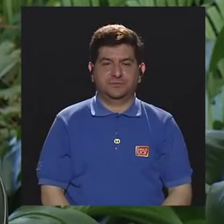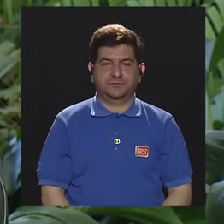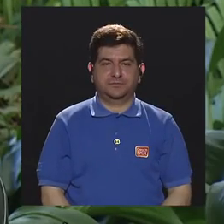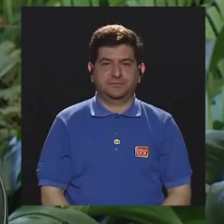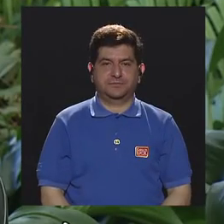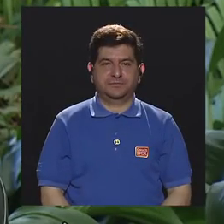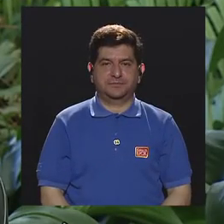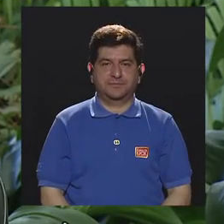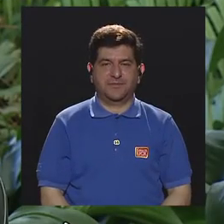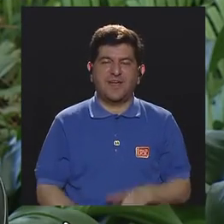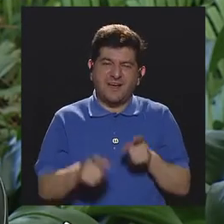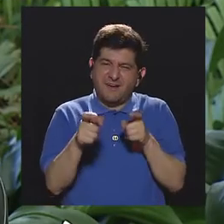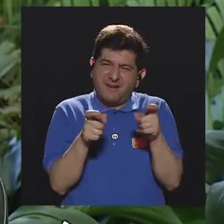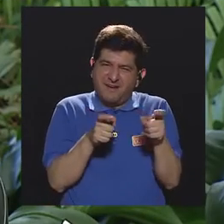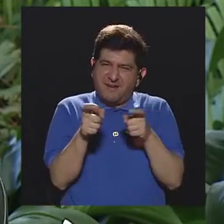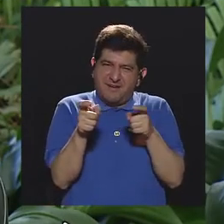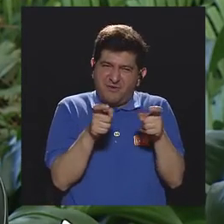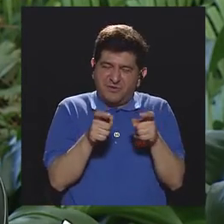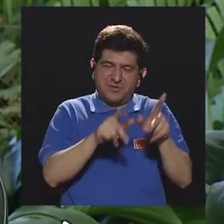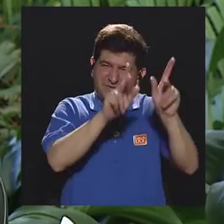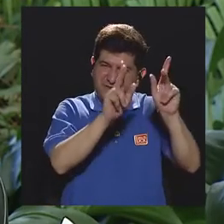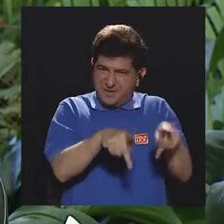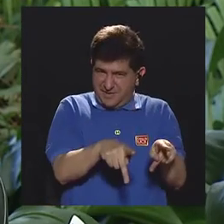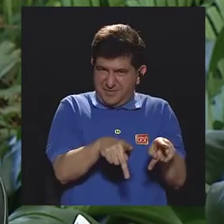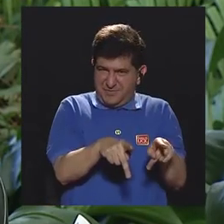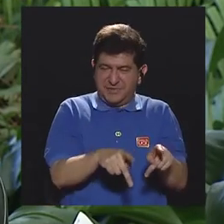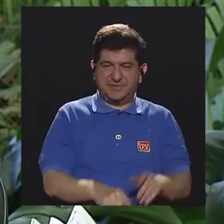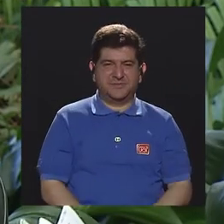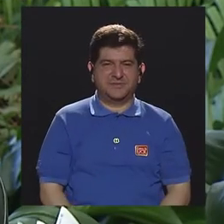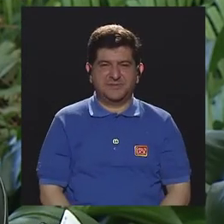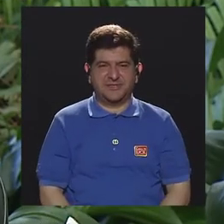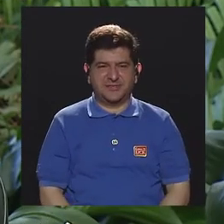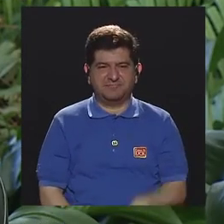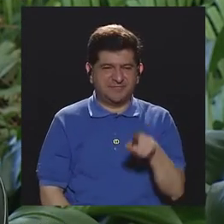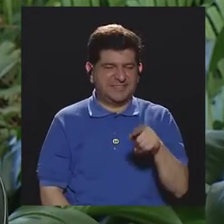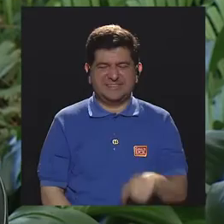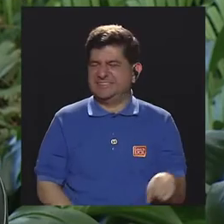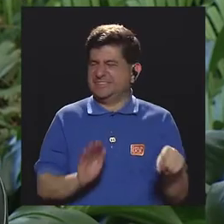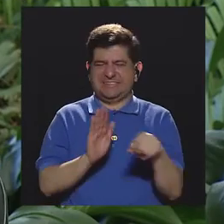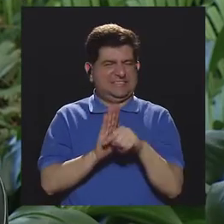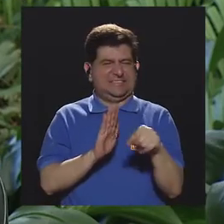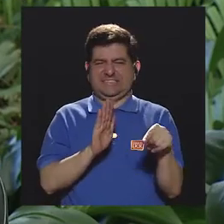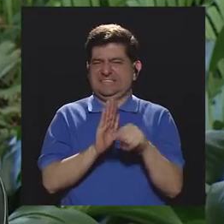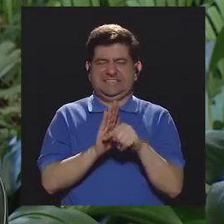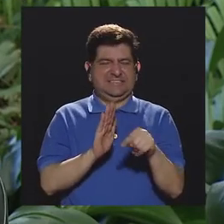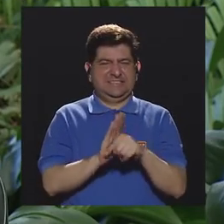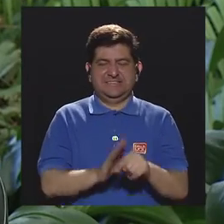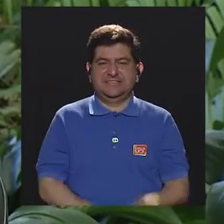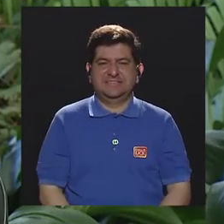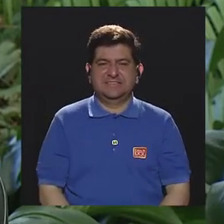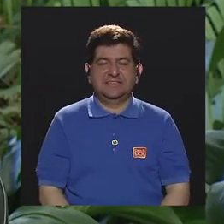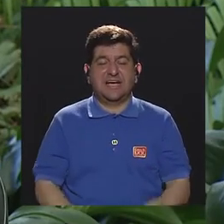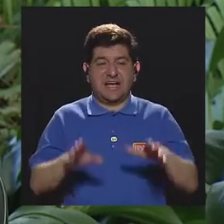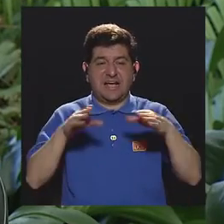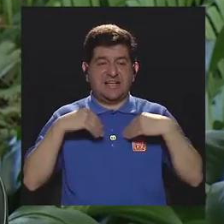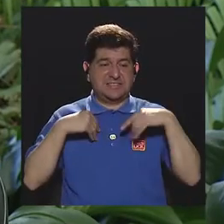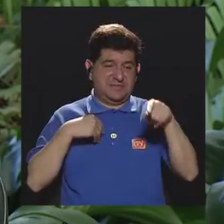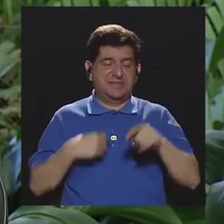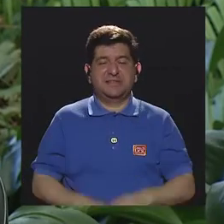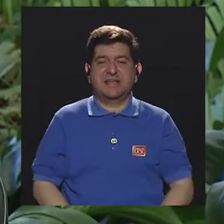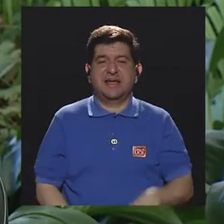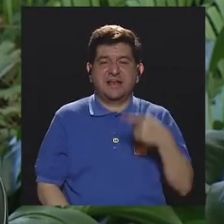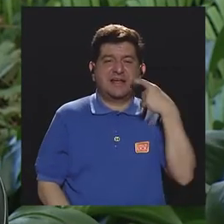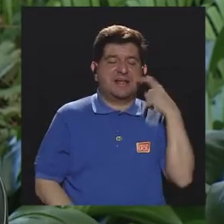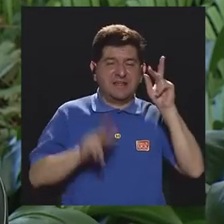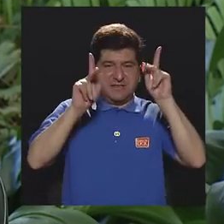así como dije, eso de controlar a ese ser querido, tan nocivo es adaptarse a la adicción de esa